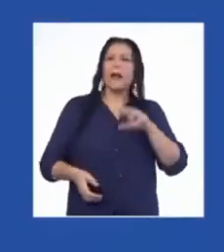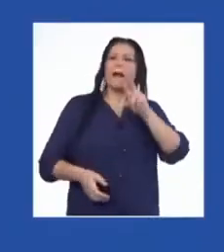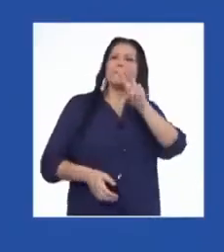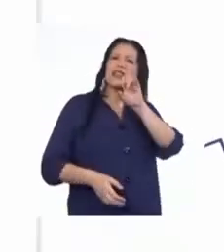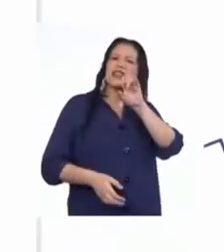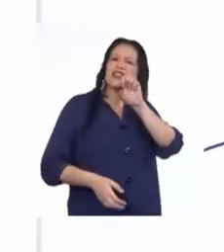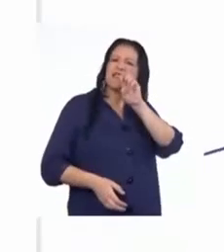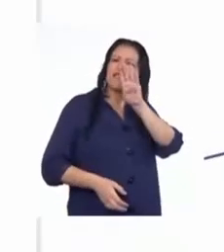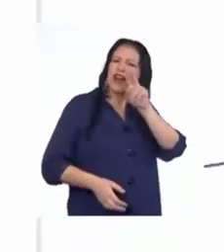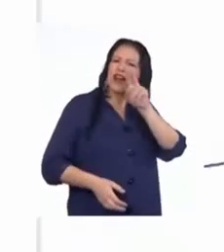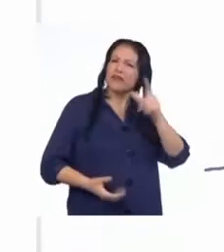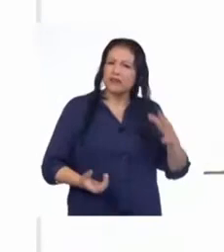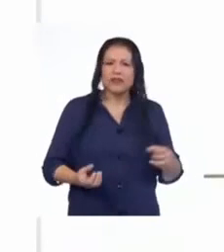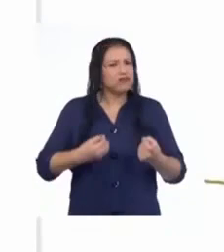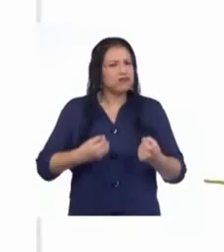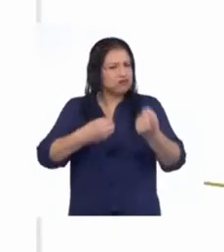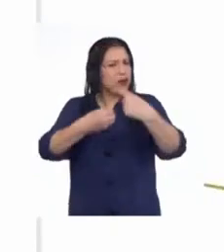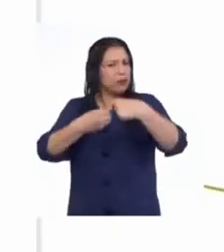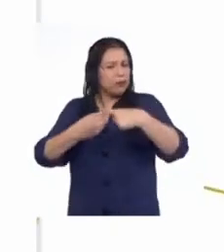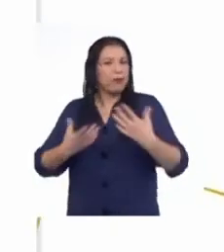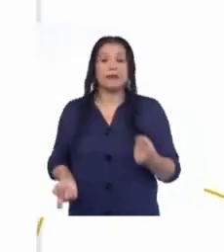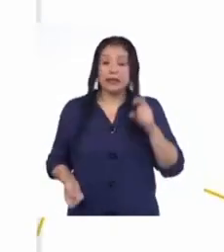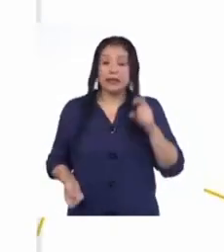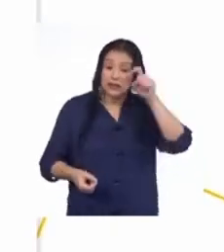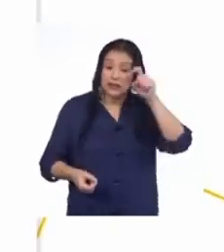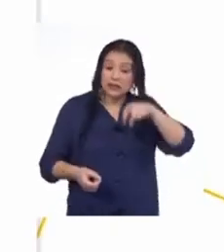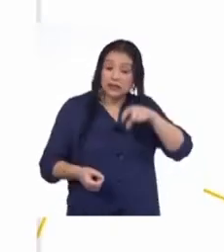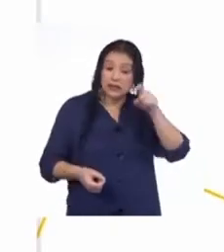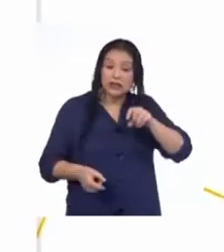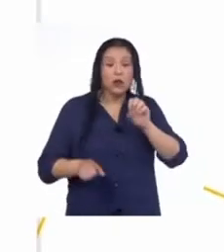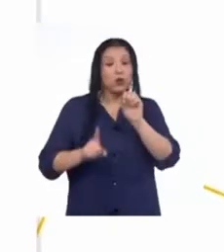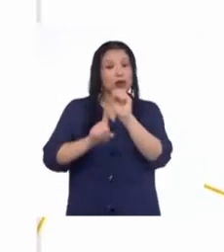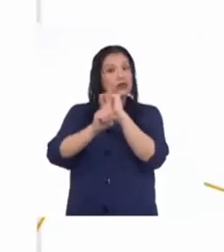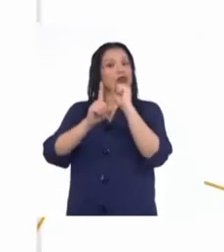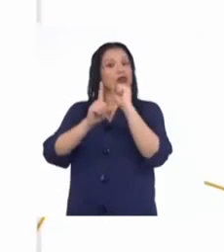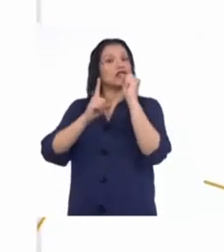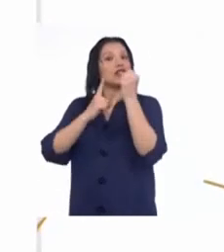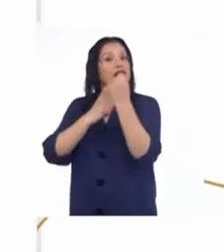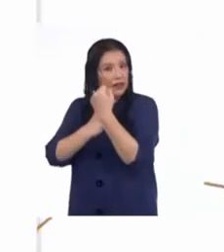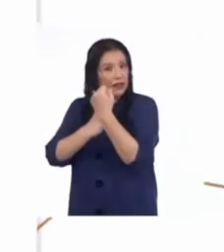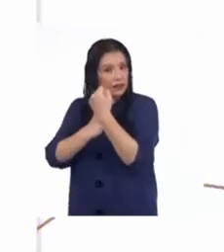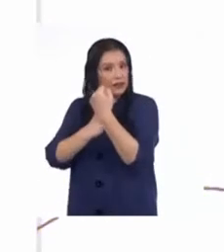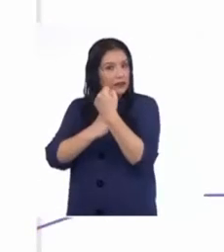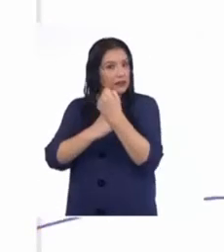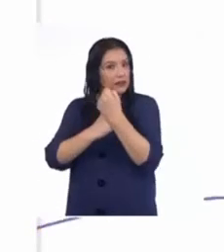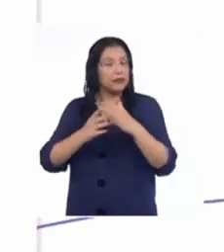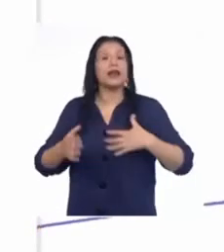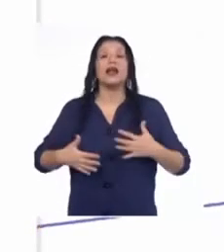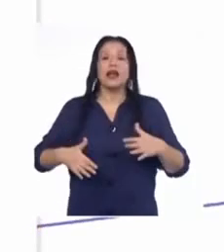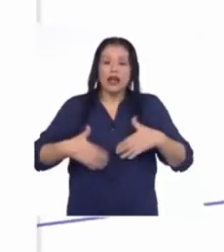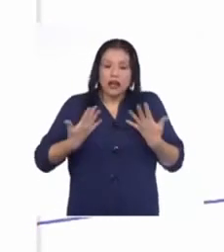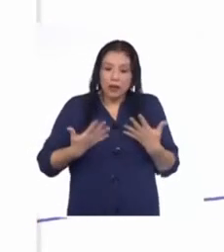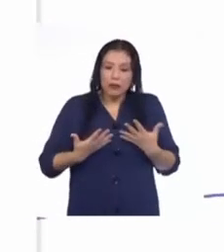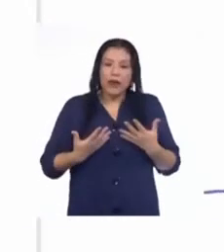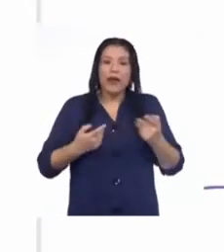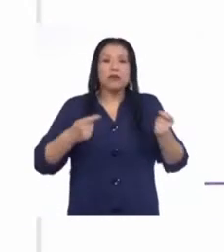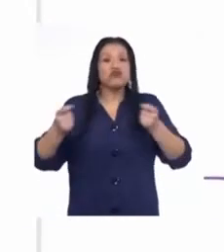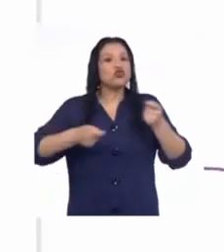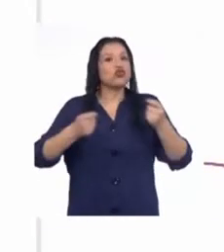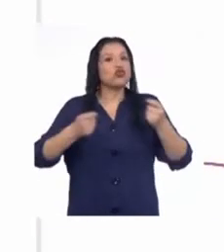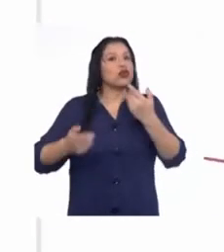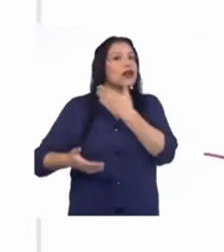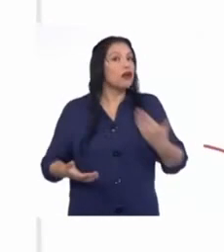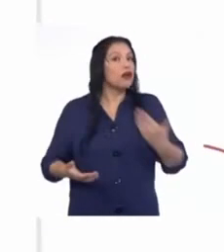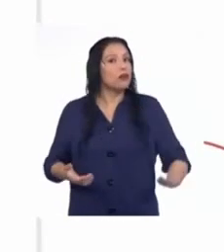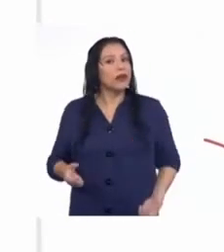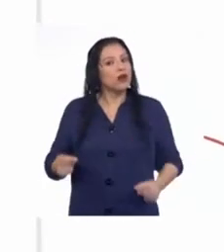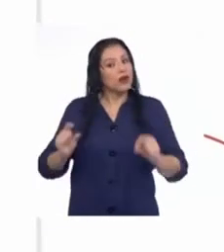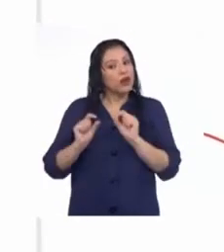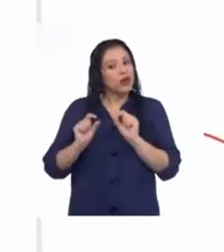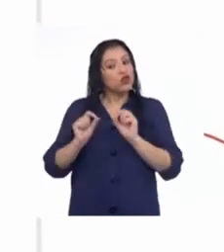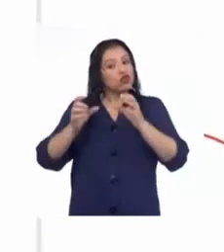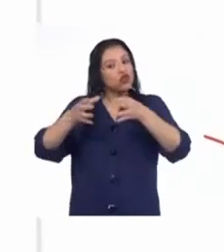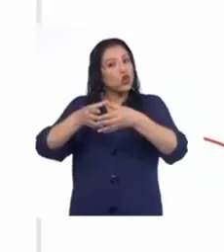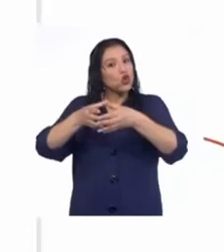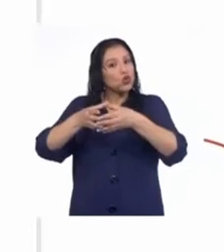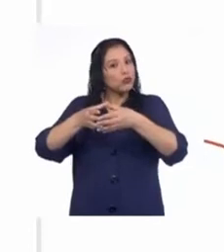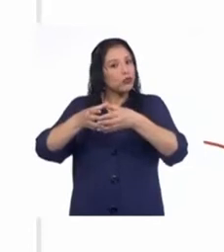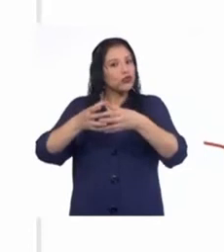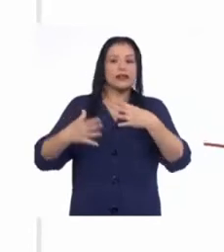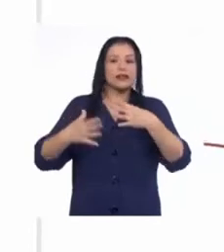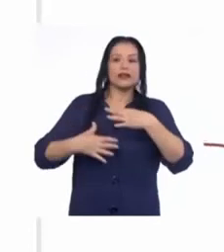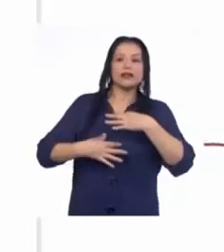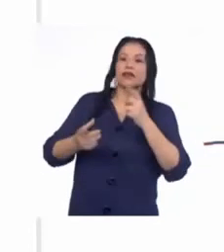precisa. Además, requiere una sociedad civil vibrante que pueda ejercer un control de gobierno y de los grupos de intereses